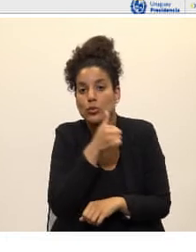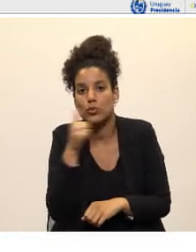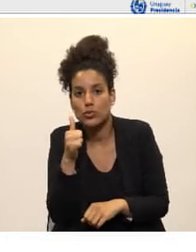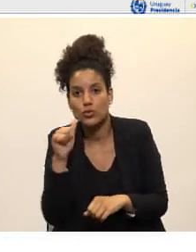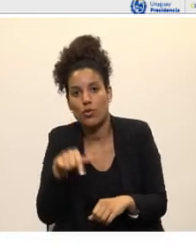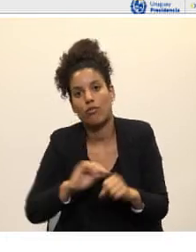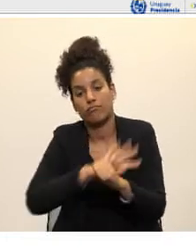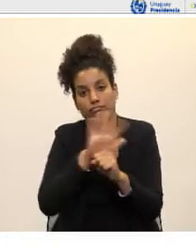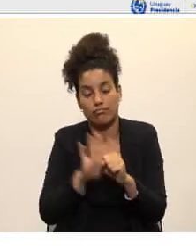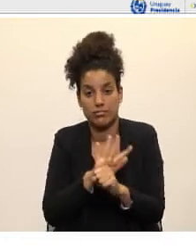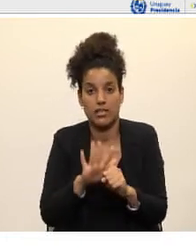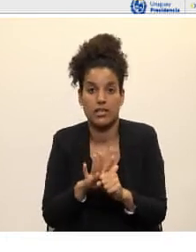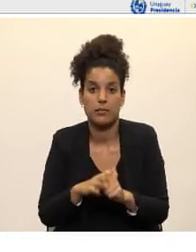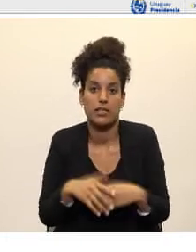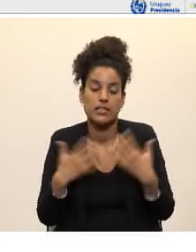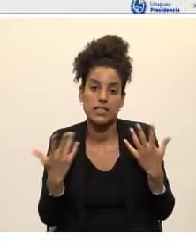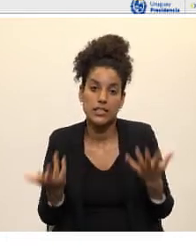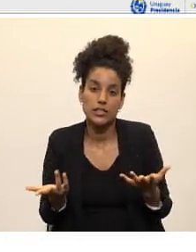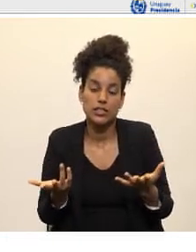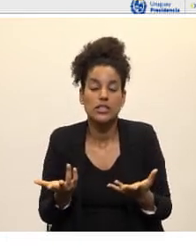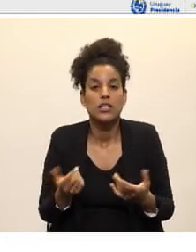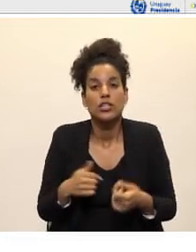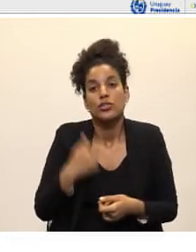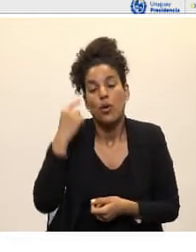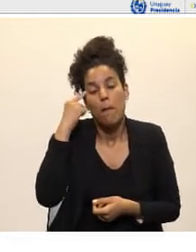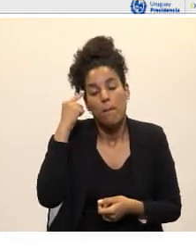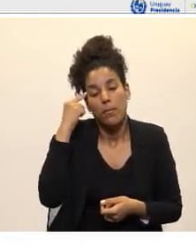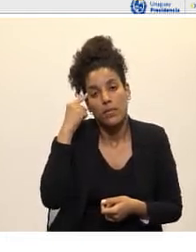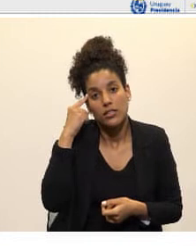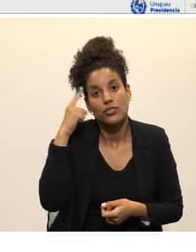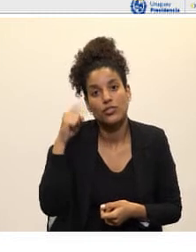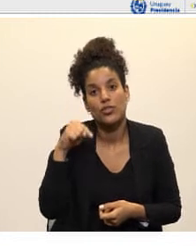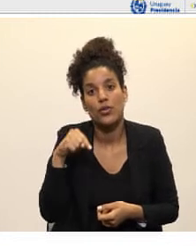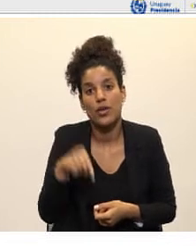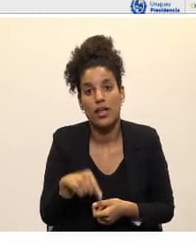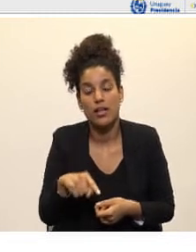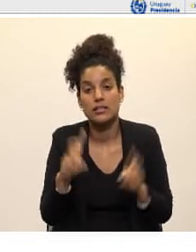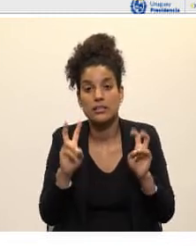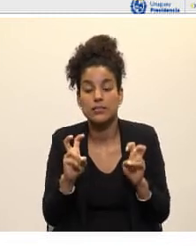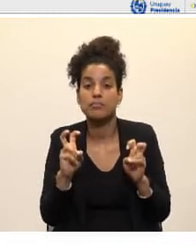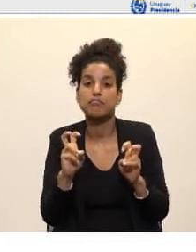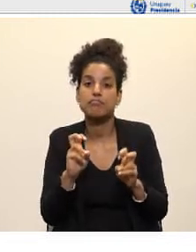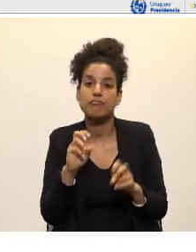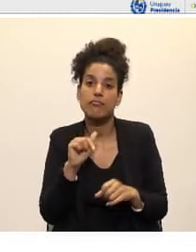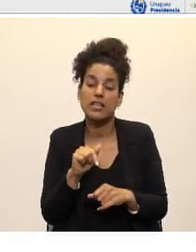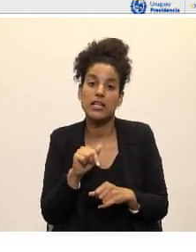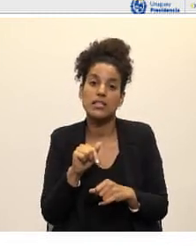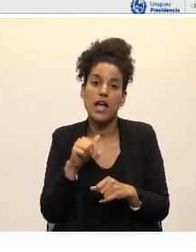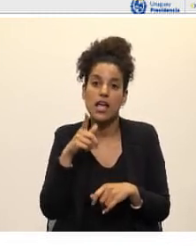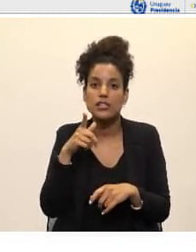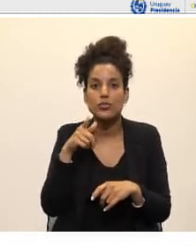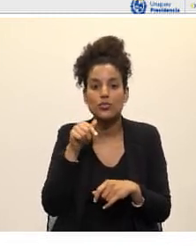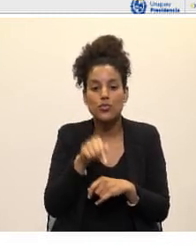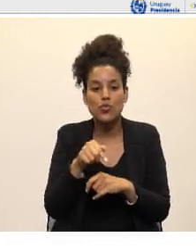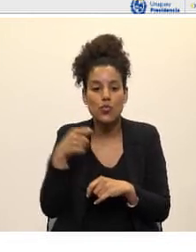pandémica. Entonces creo que esta cuestión habla de un tema que no es menor y que va a tener un impacto directo en